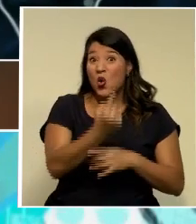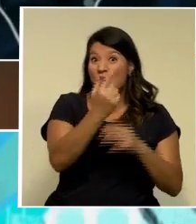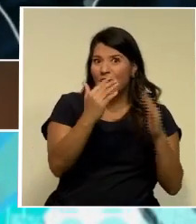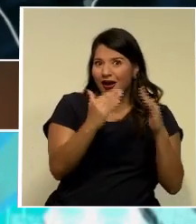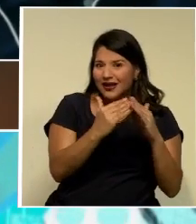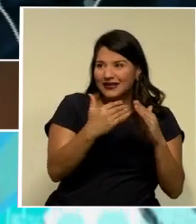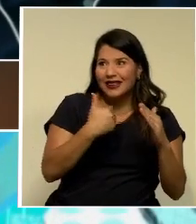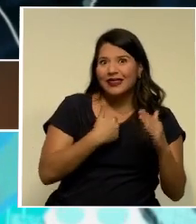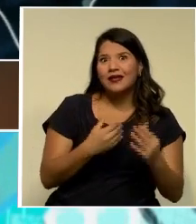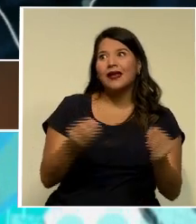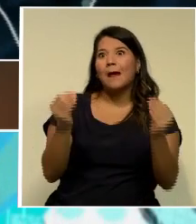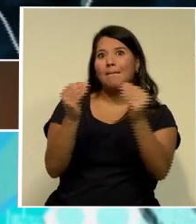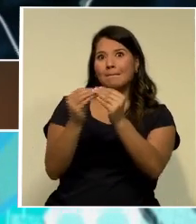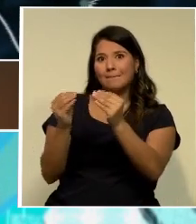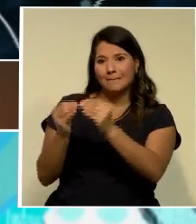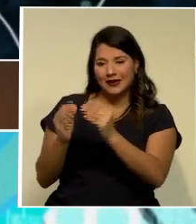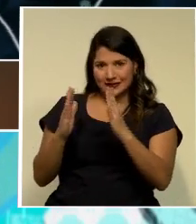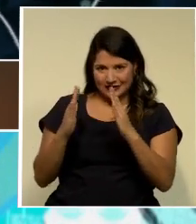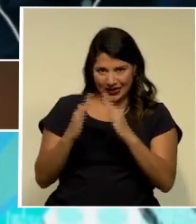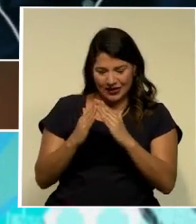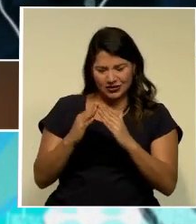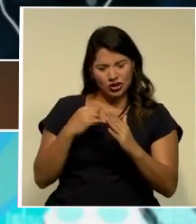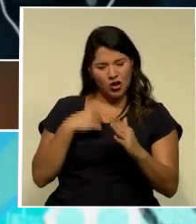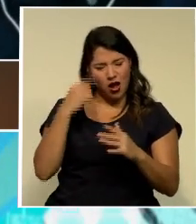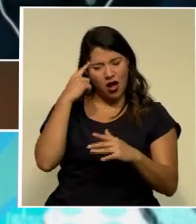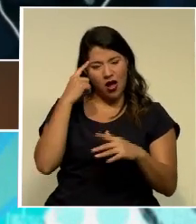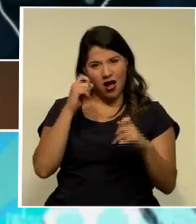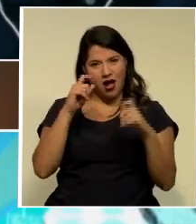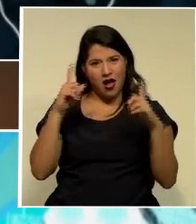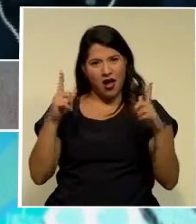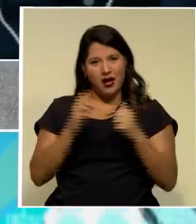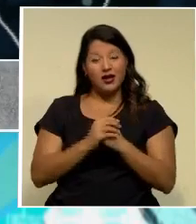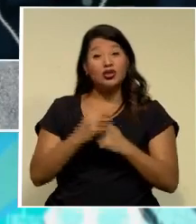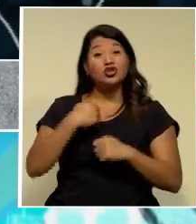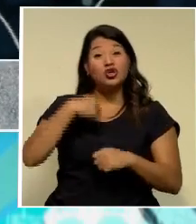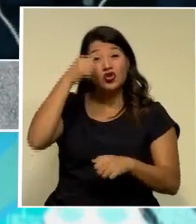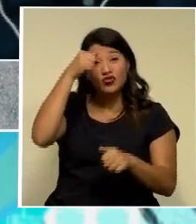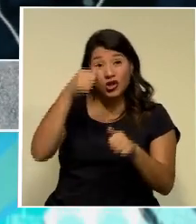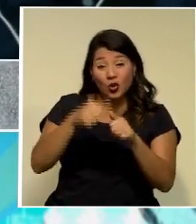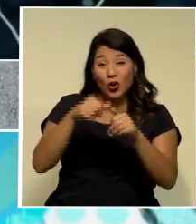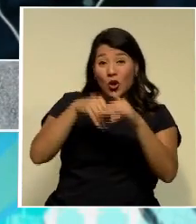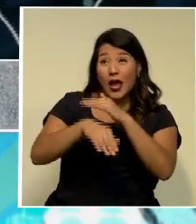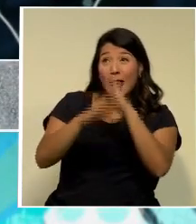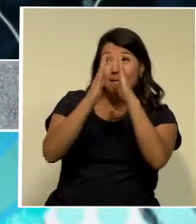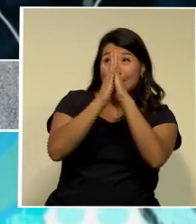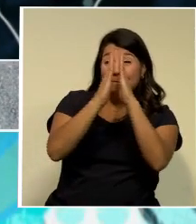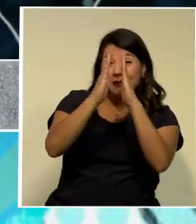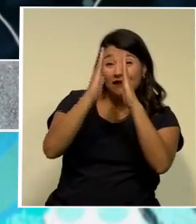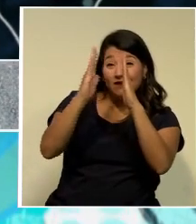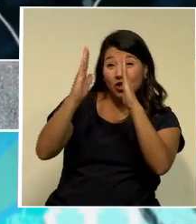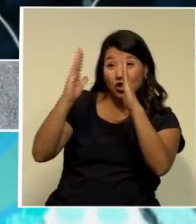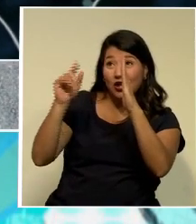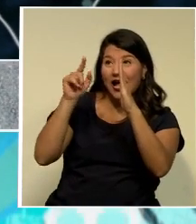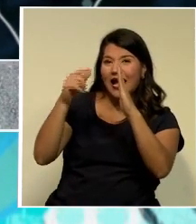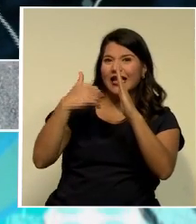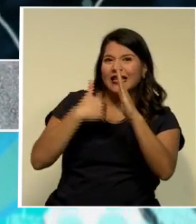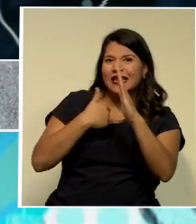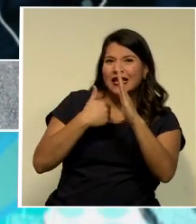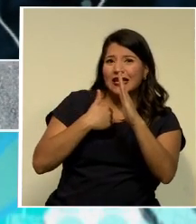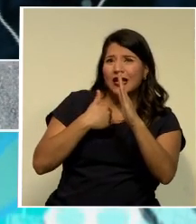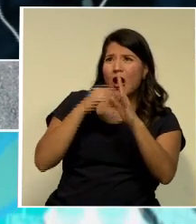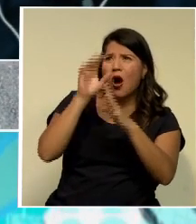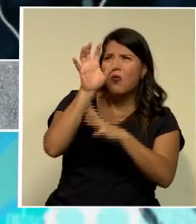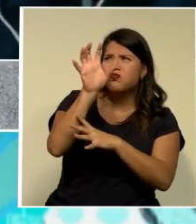que él tenía, no todas. Inclusive me acuerdo de que en la biblioteca él tenía una colección de